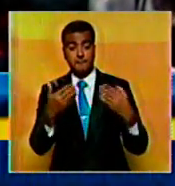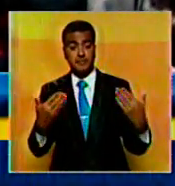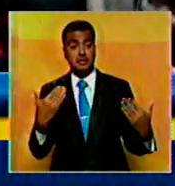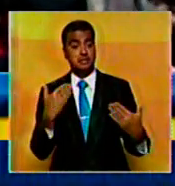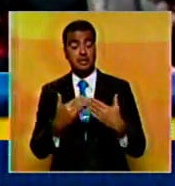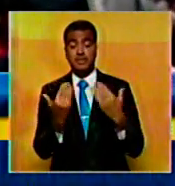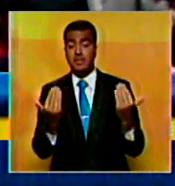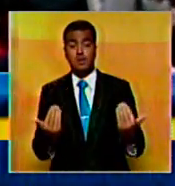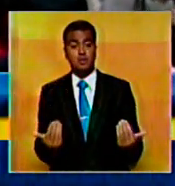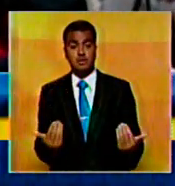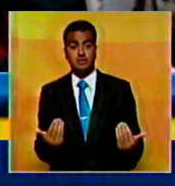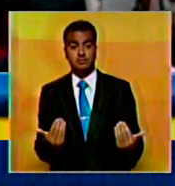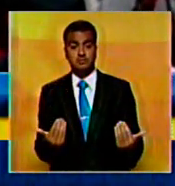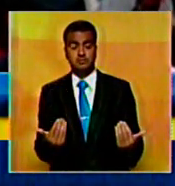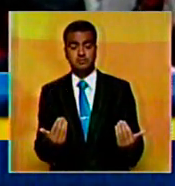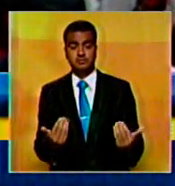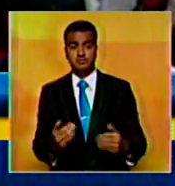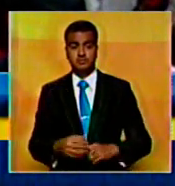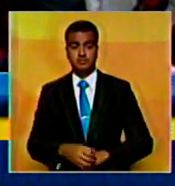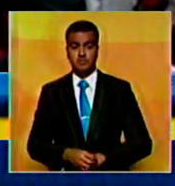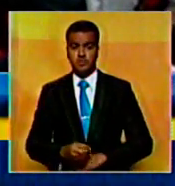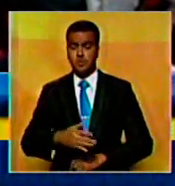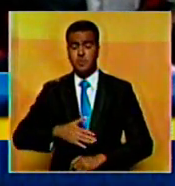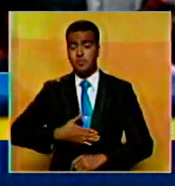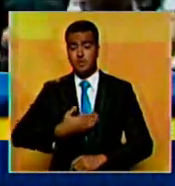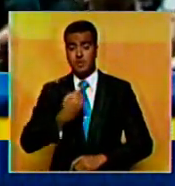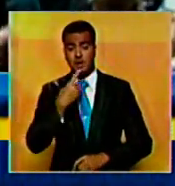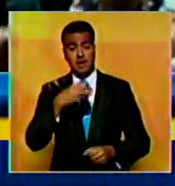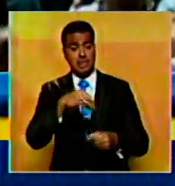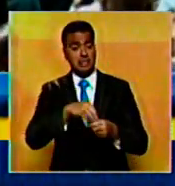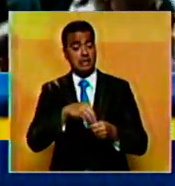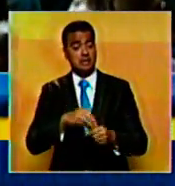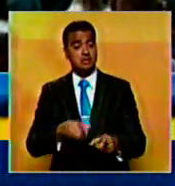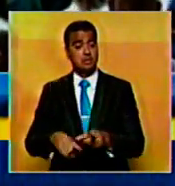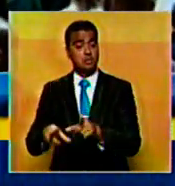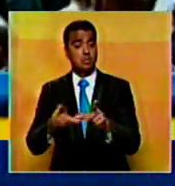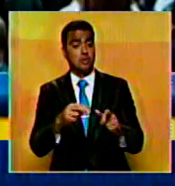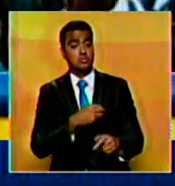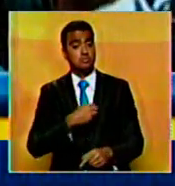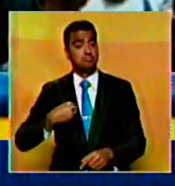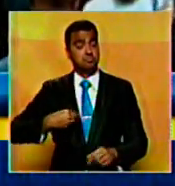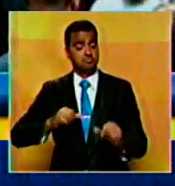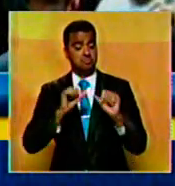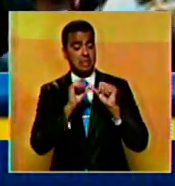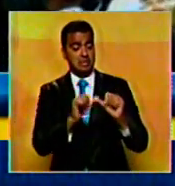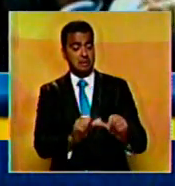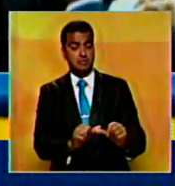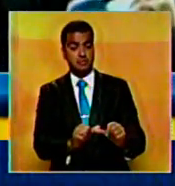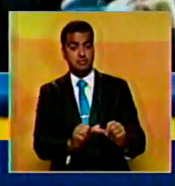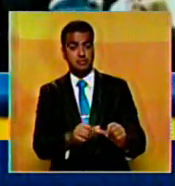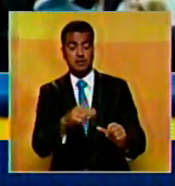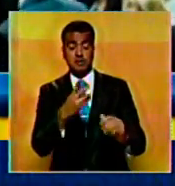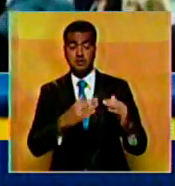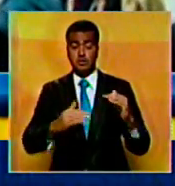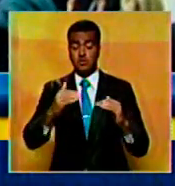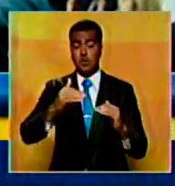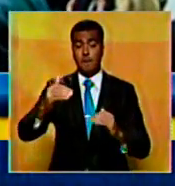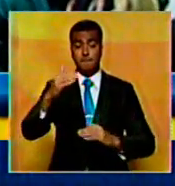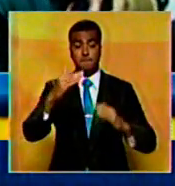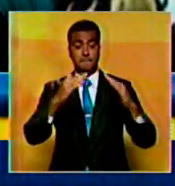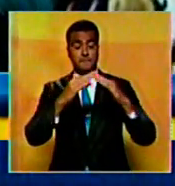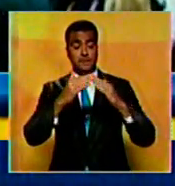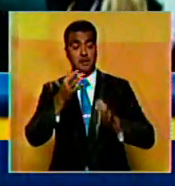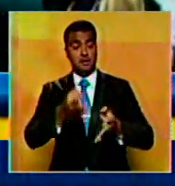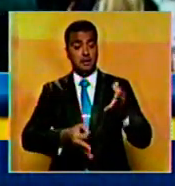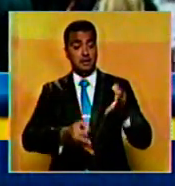no hemos podido tener acceso al hemiciclo protocolar, permanecemos en el segundo piso del Palacio